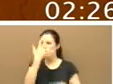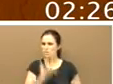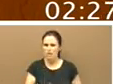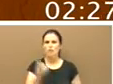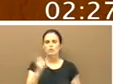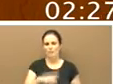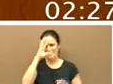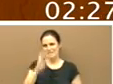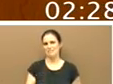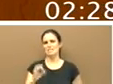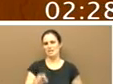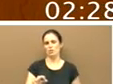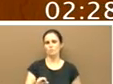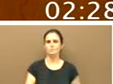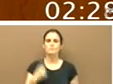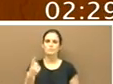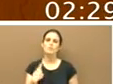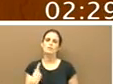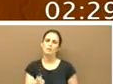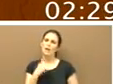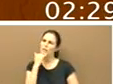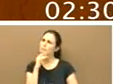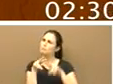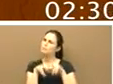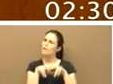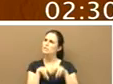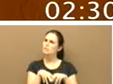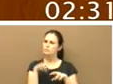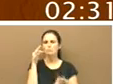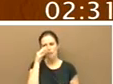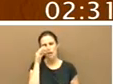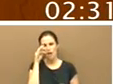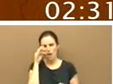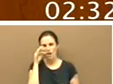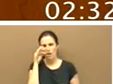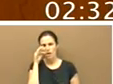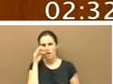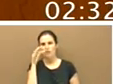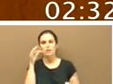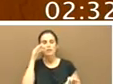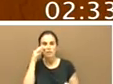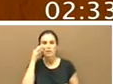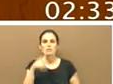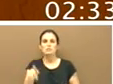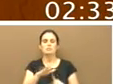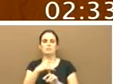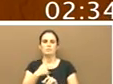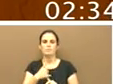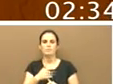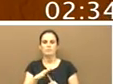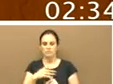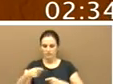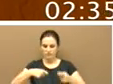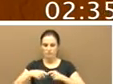sensato de una interpretación realista de lo que es la situación del comercio de